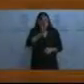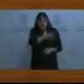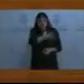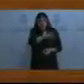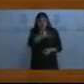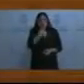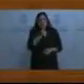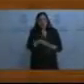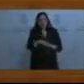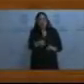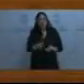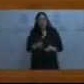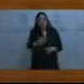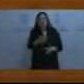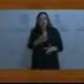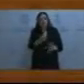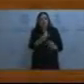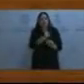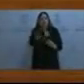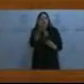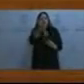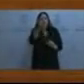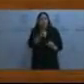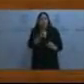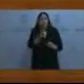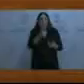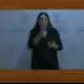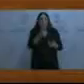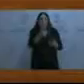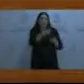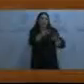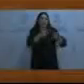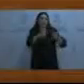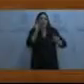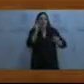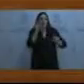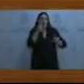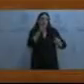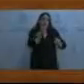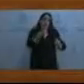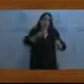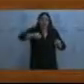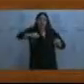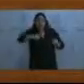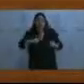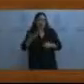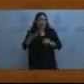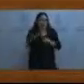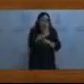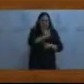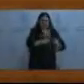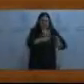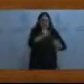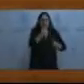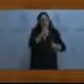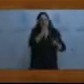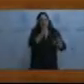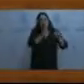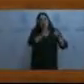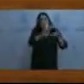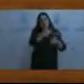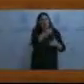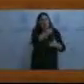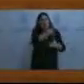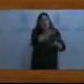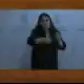no hace previsión. Usted ve un problema, o se lo enseñamos nosotros, mejor dicho, y tras negarlo empieza a actuar. No pone usted remedio al problema, pues no tiene